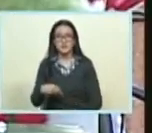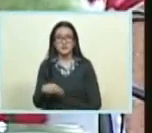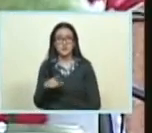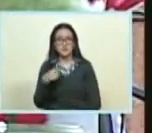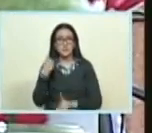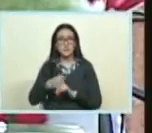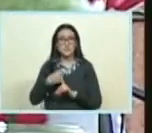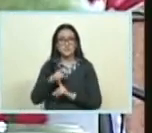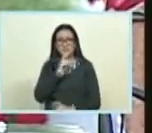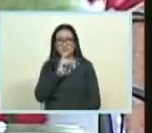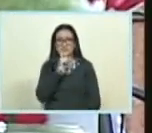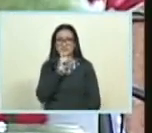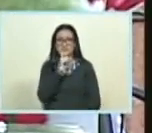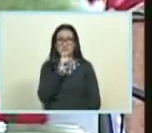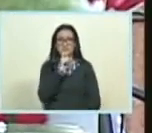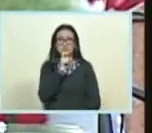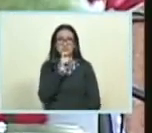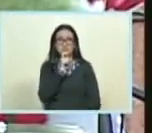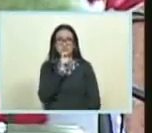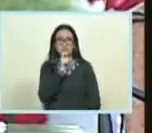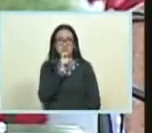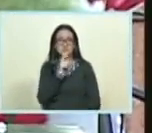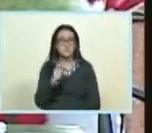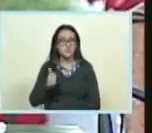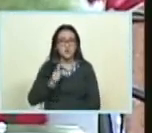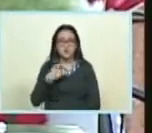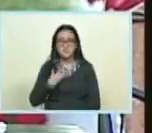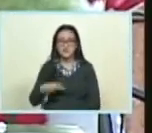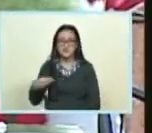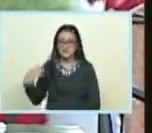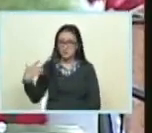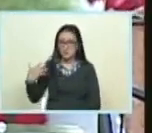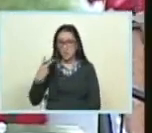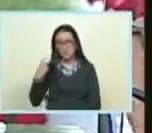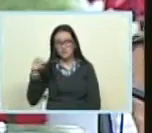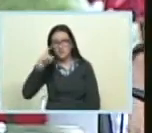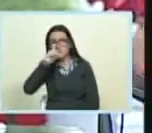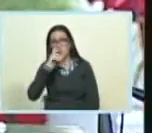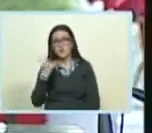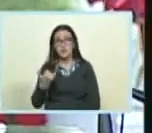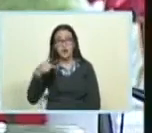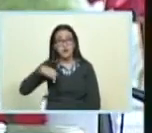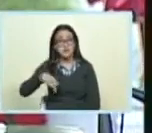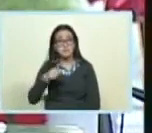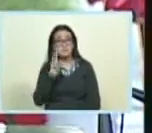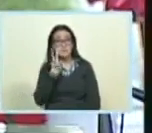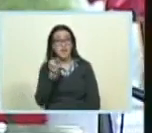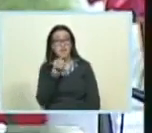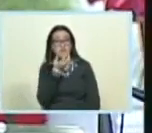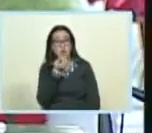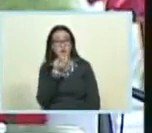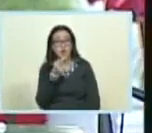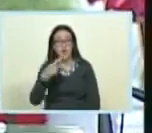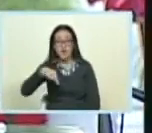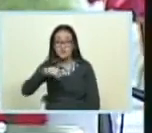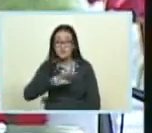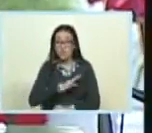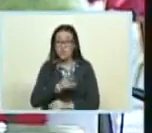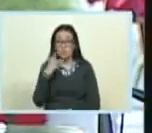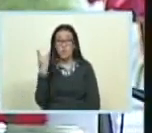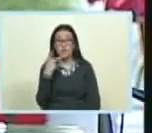de las batallas más duras que ha dado cualquier presidente en 200 años aquí en Miraflores, aquí en el poder